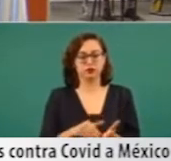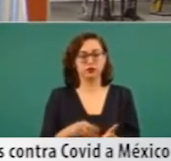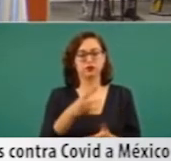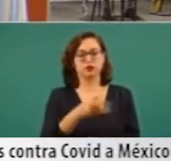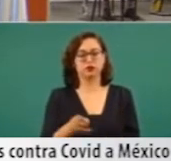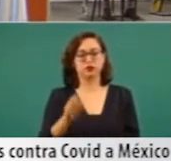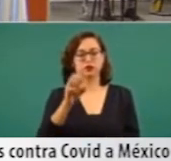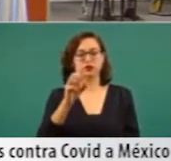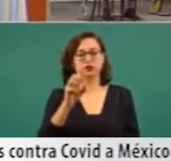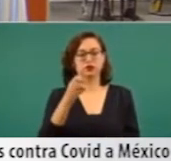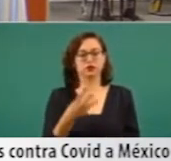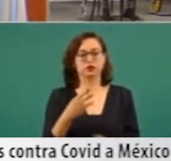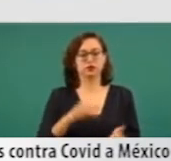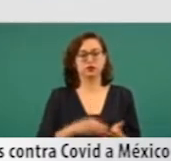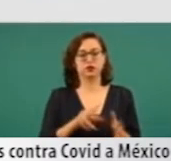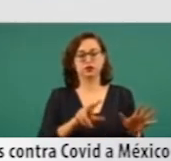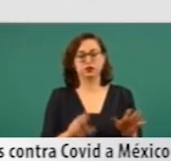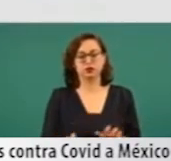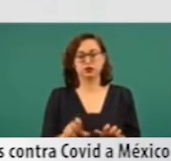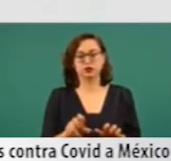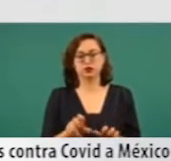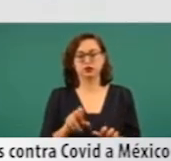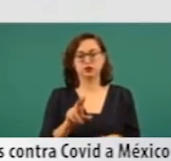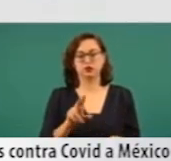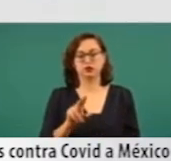Sinovac y el viernes